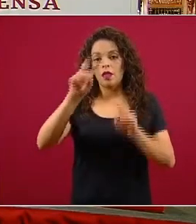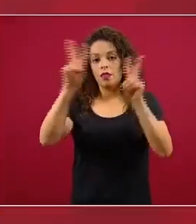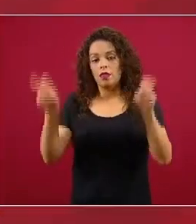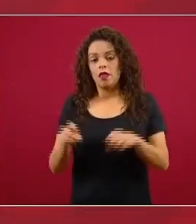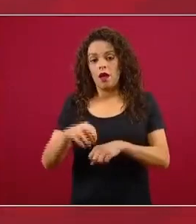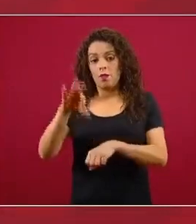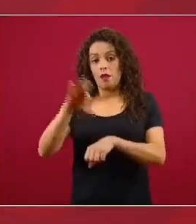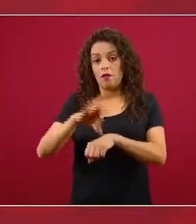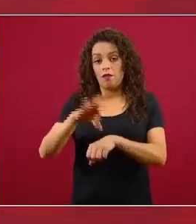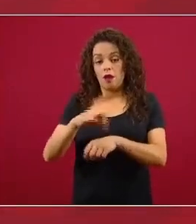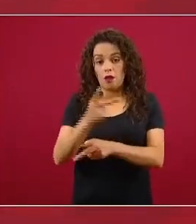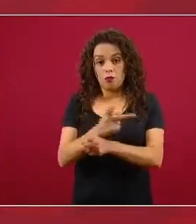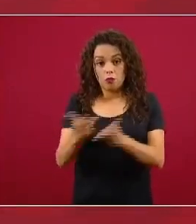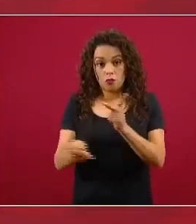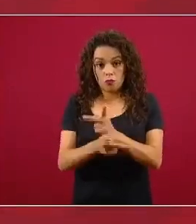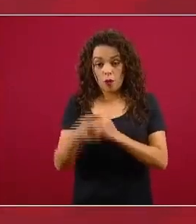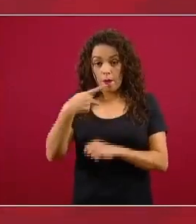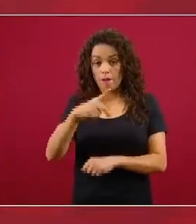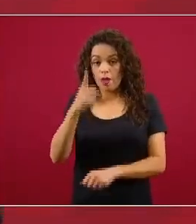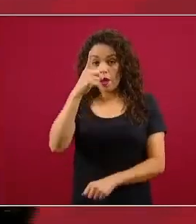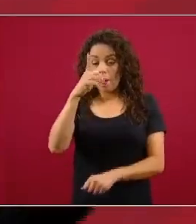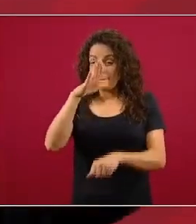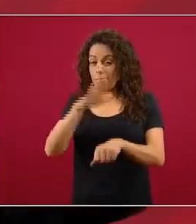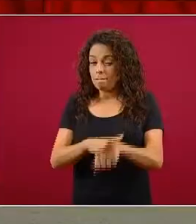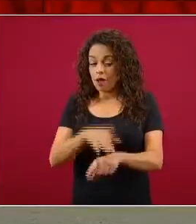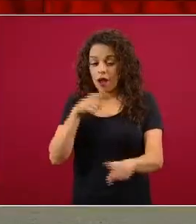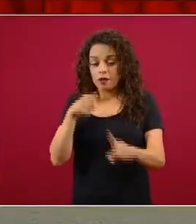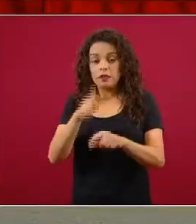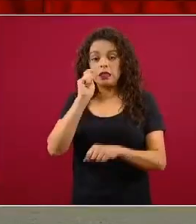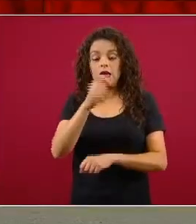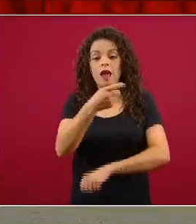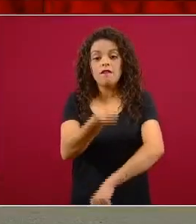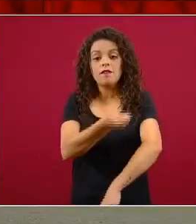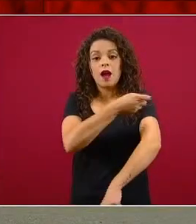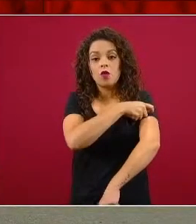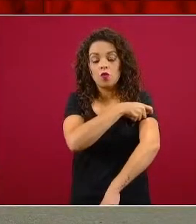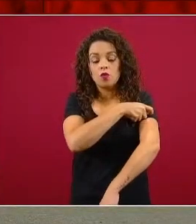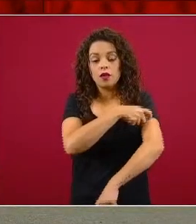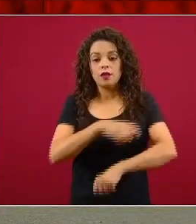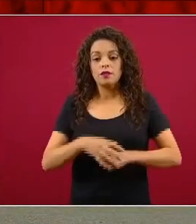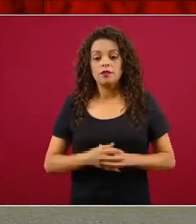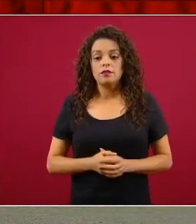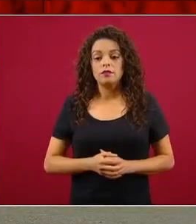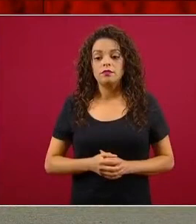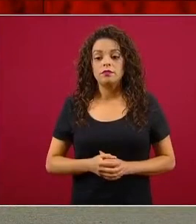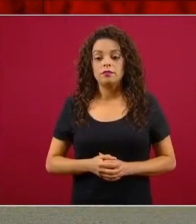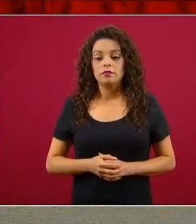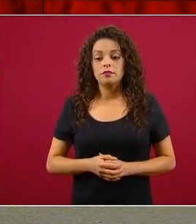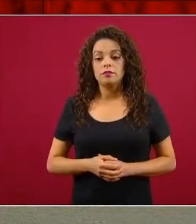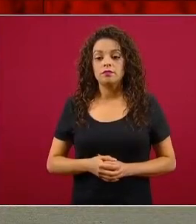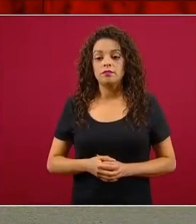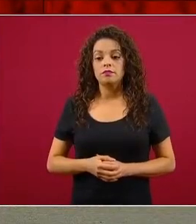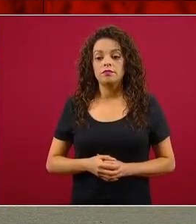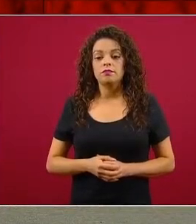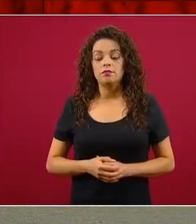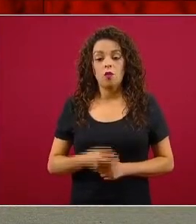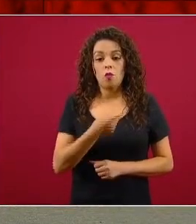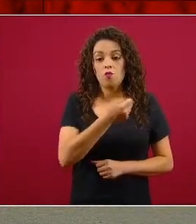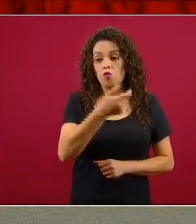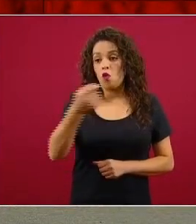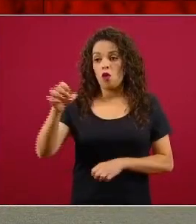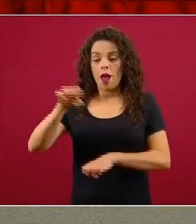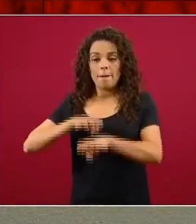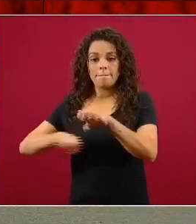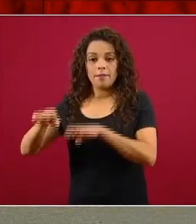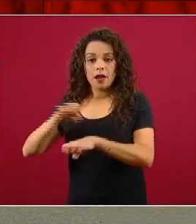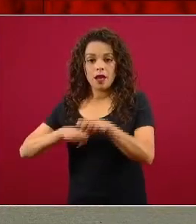manera muy destacada en las vacunas, son monopolios o estrictamente oligopolios, es decir, muy pocas